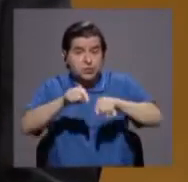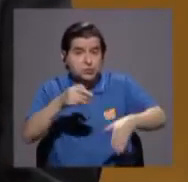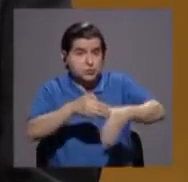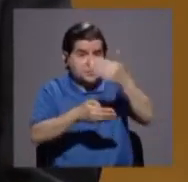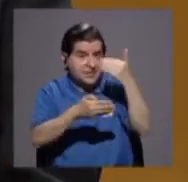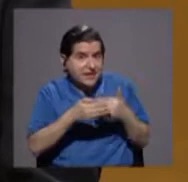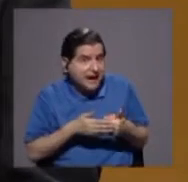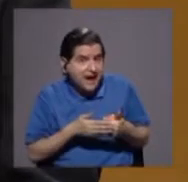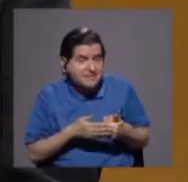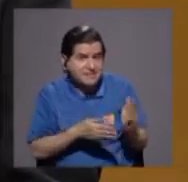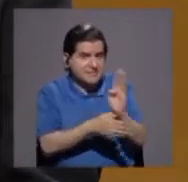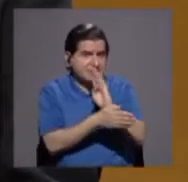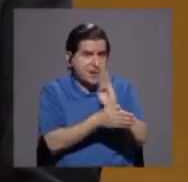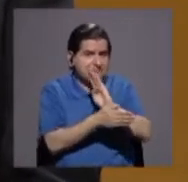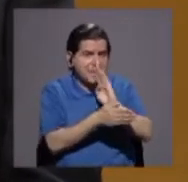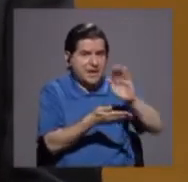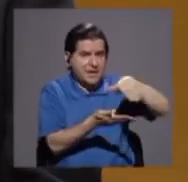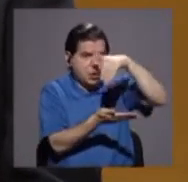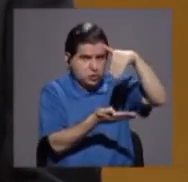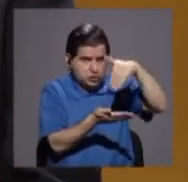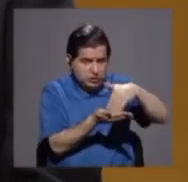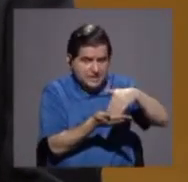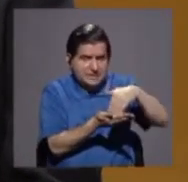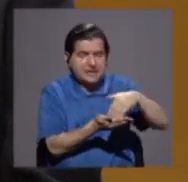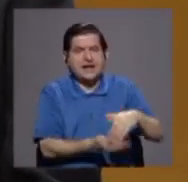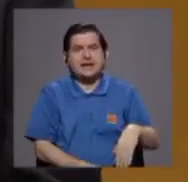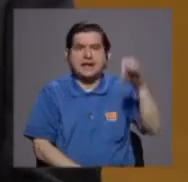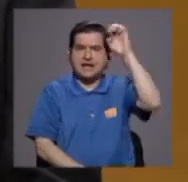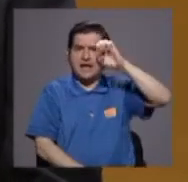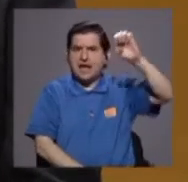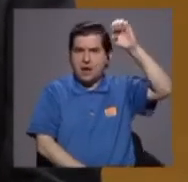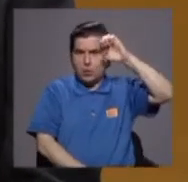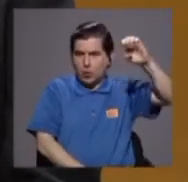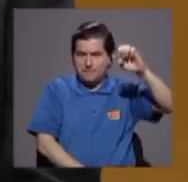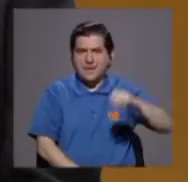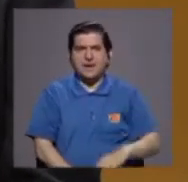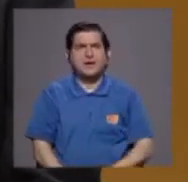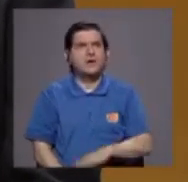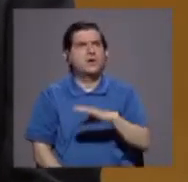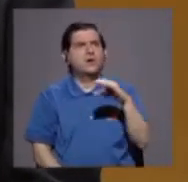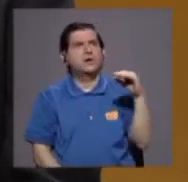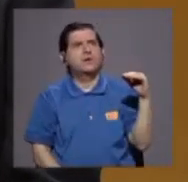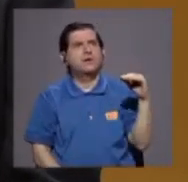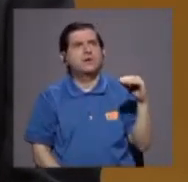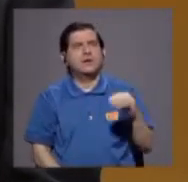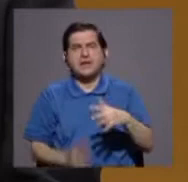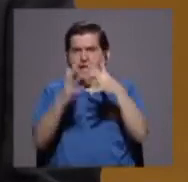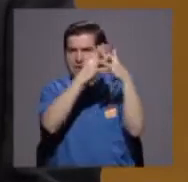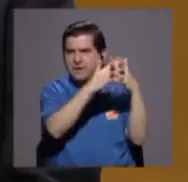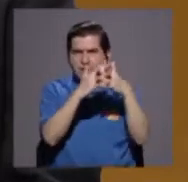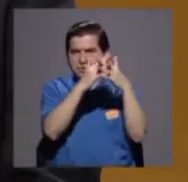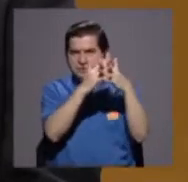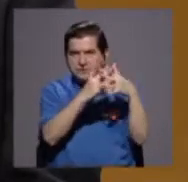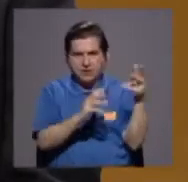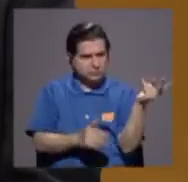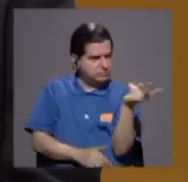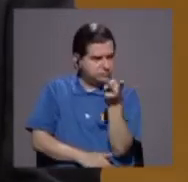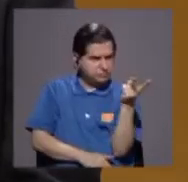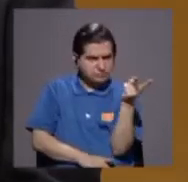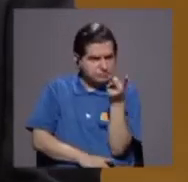antes de que los bancos centrales de europeo y de Estados Unidos